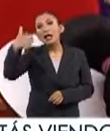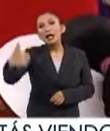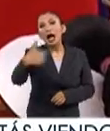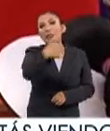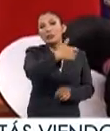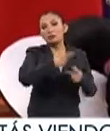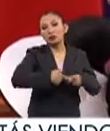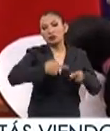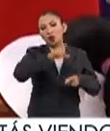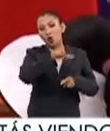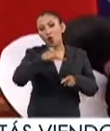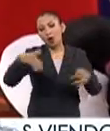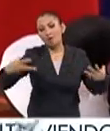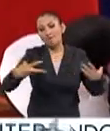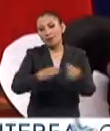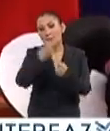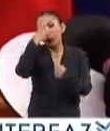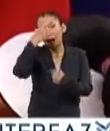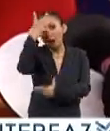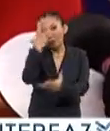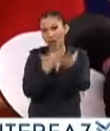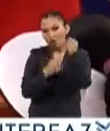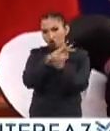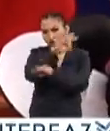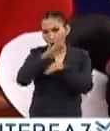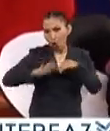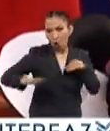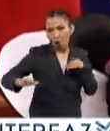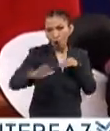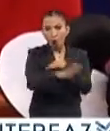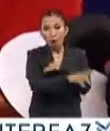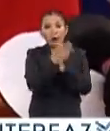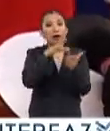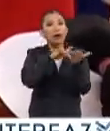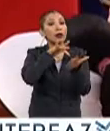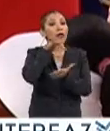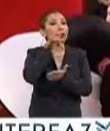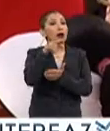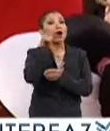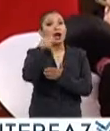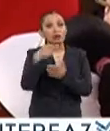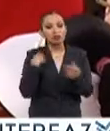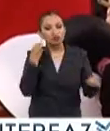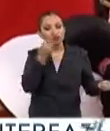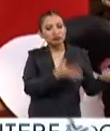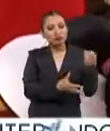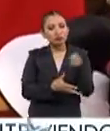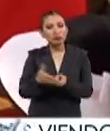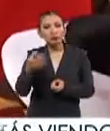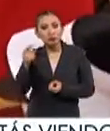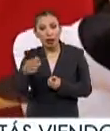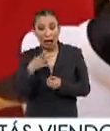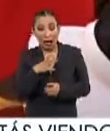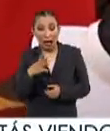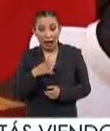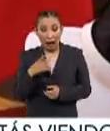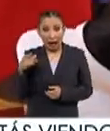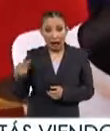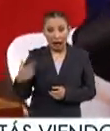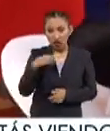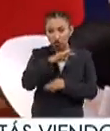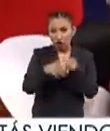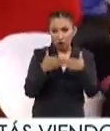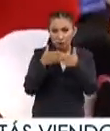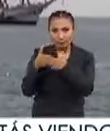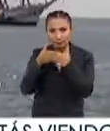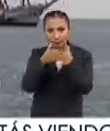cada navegante ha sido conjugada para el aprendizaje de todos. Esto gracias a los intercambios de dotaciones que hubo entre